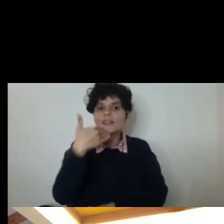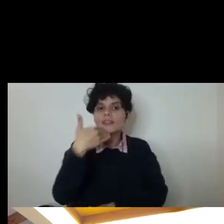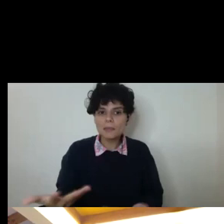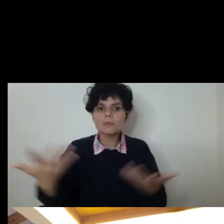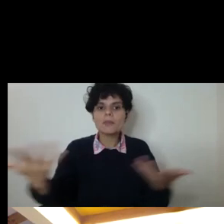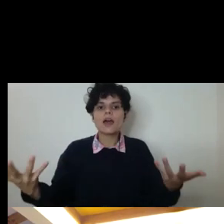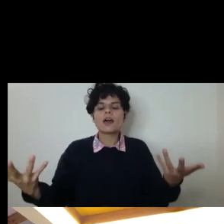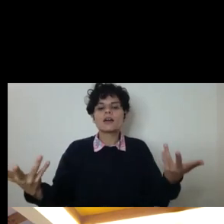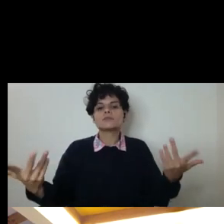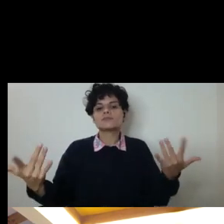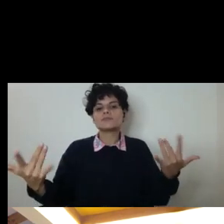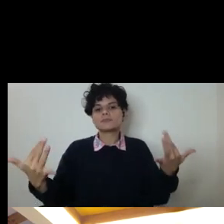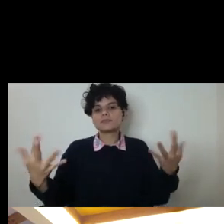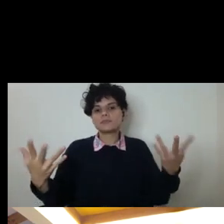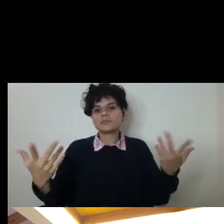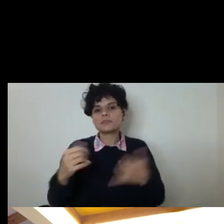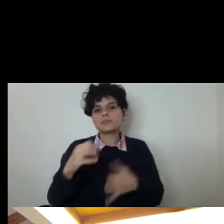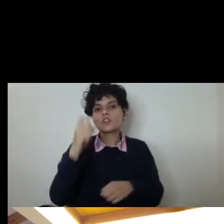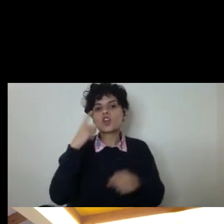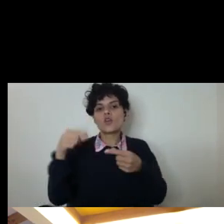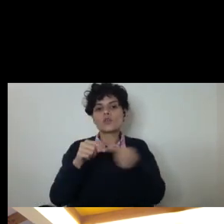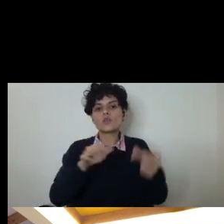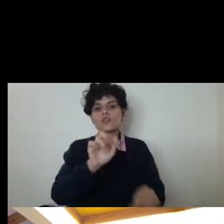transcripción mediada por fosfo-CREB, fosfo-CBP.